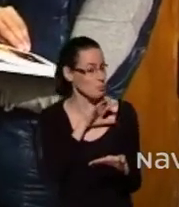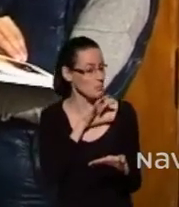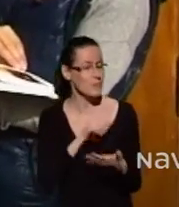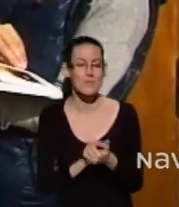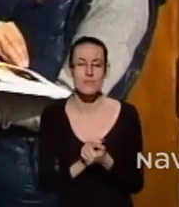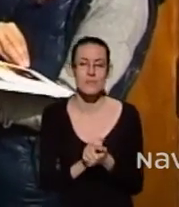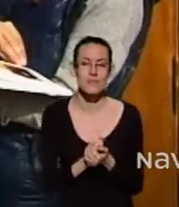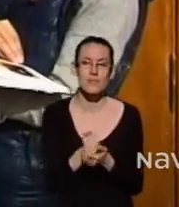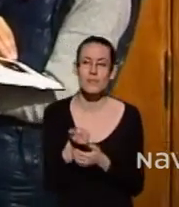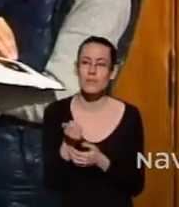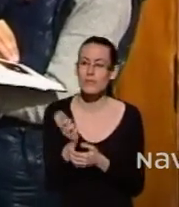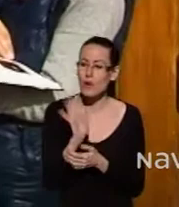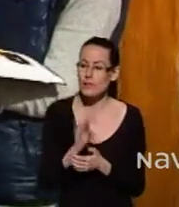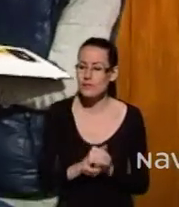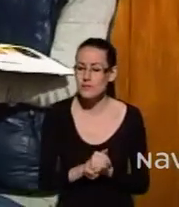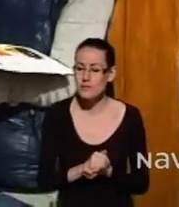Hola.